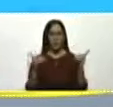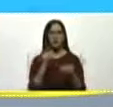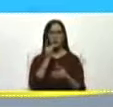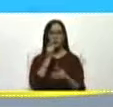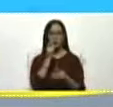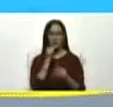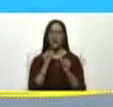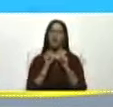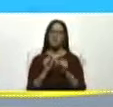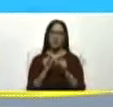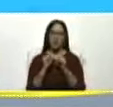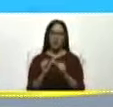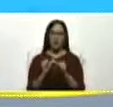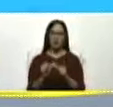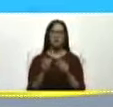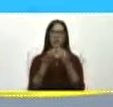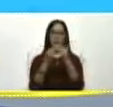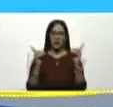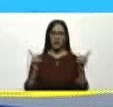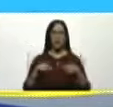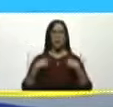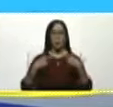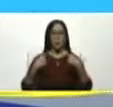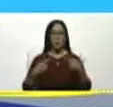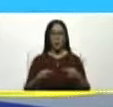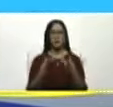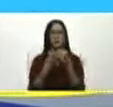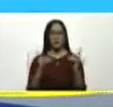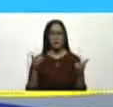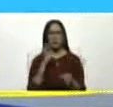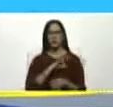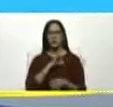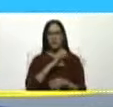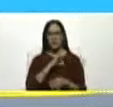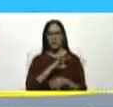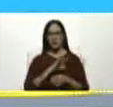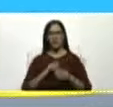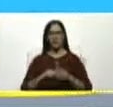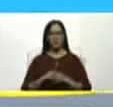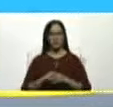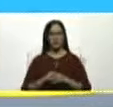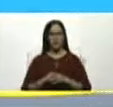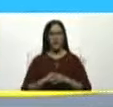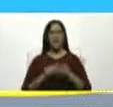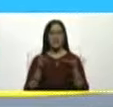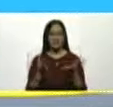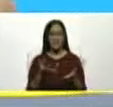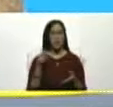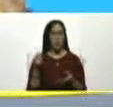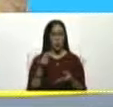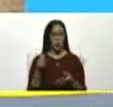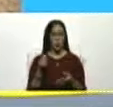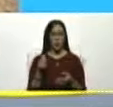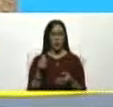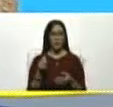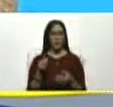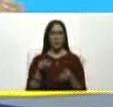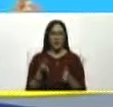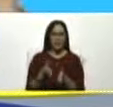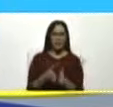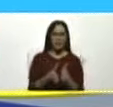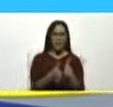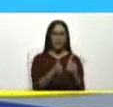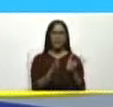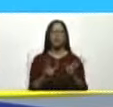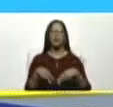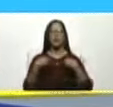consultiva permanente, de democracia popular, de democracia socialista. Así como hemos encaminado